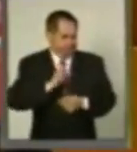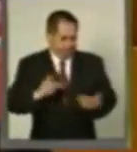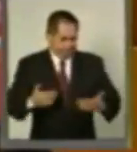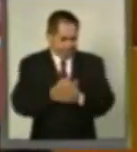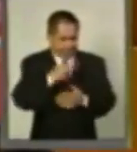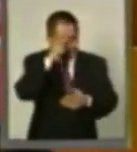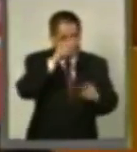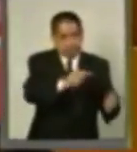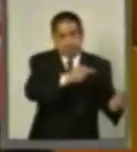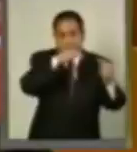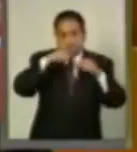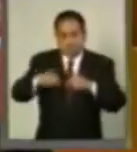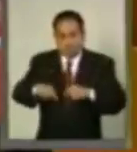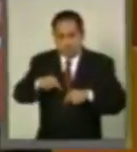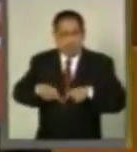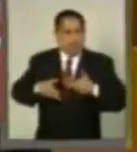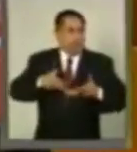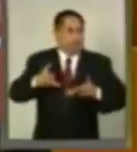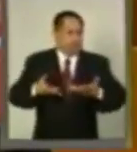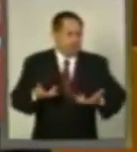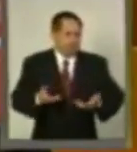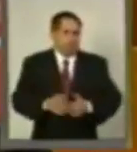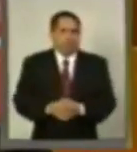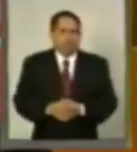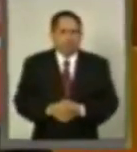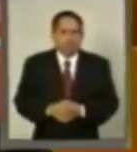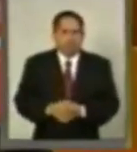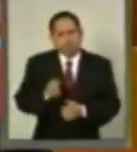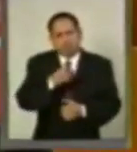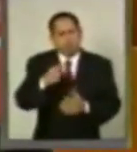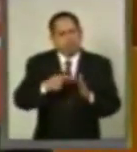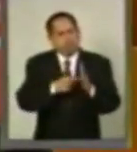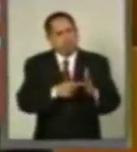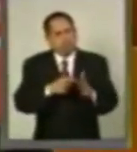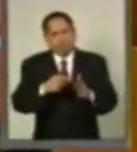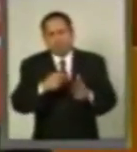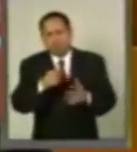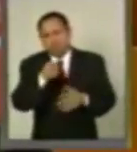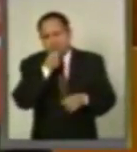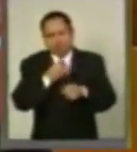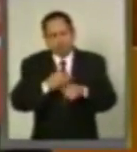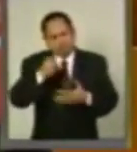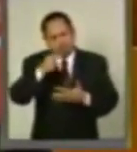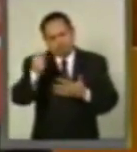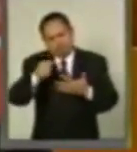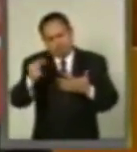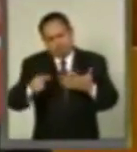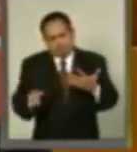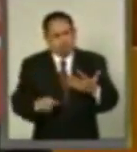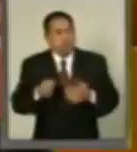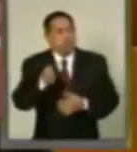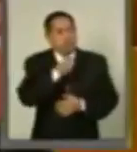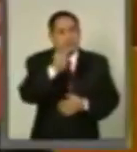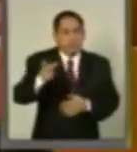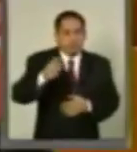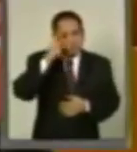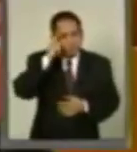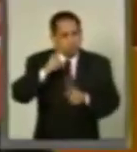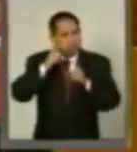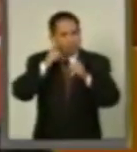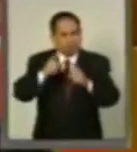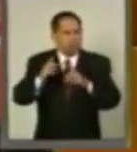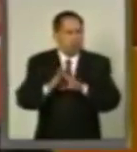son retornados a México. Ejemplos, señor secretario, sobran. Están aquellos que logran su